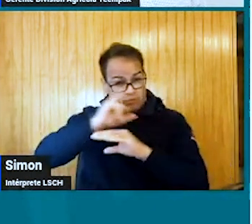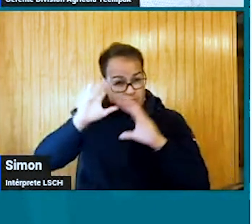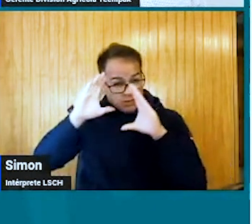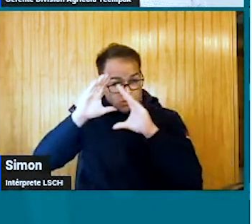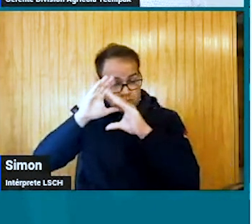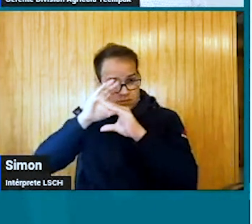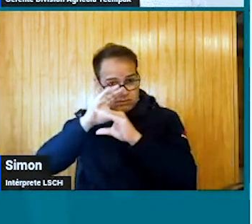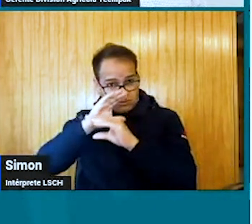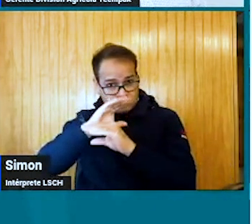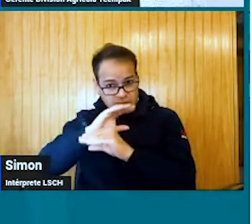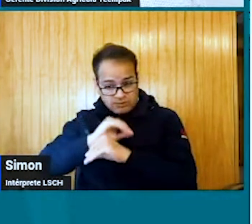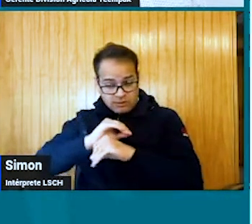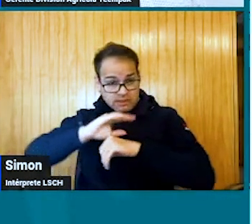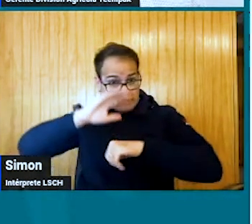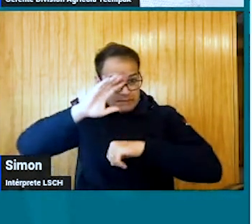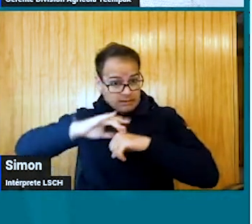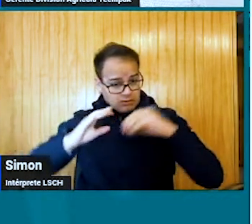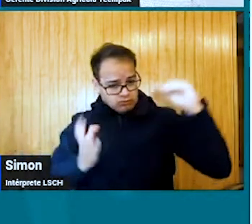vamos a